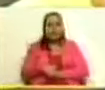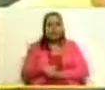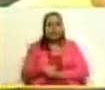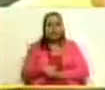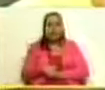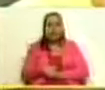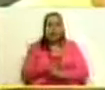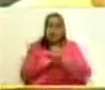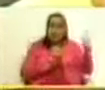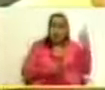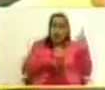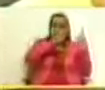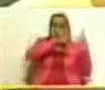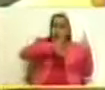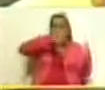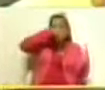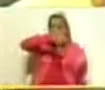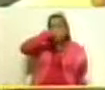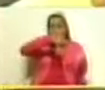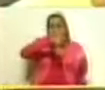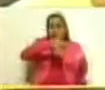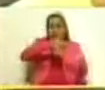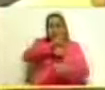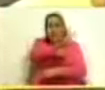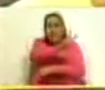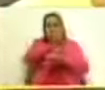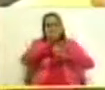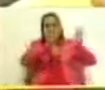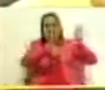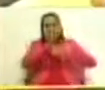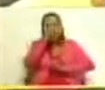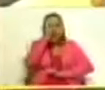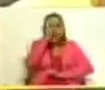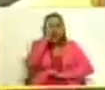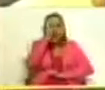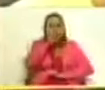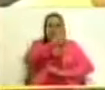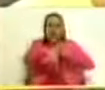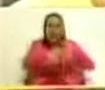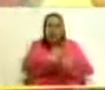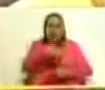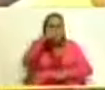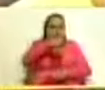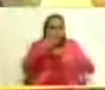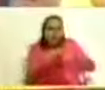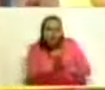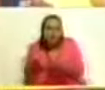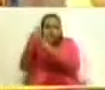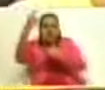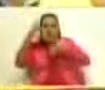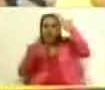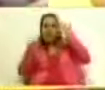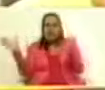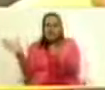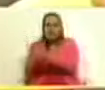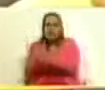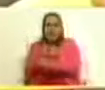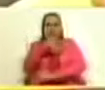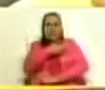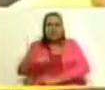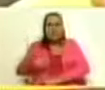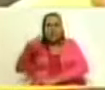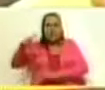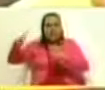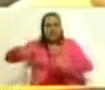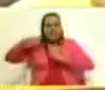masacrado del 27 de febrero fue el pueblo que se alzó con Chávez y llegó al poder en aquella gran